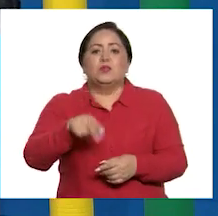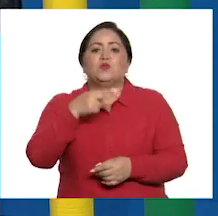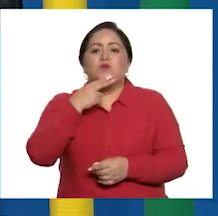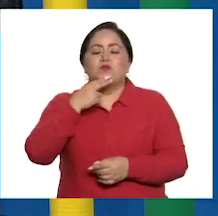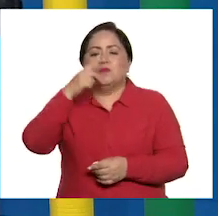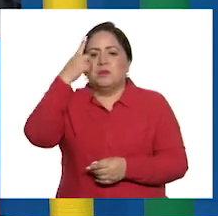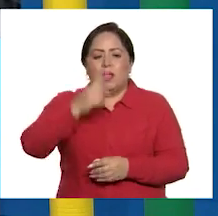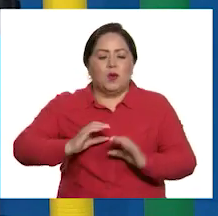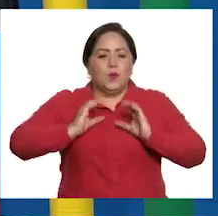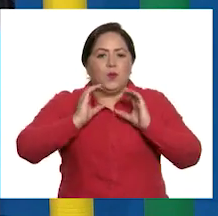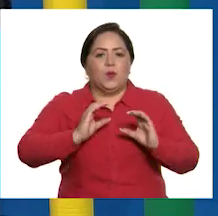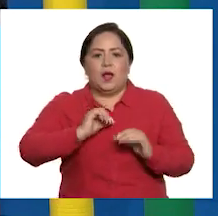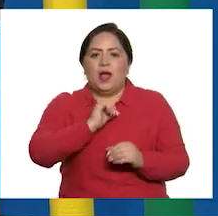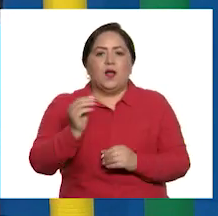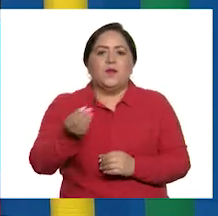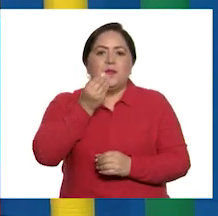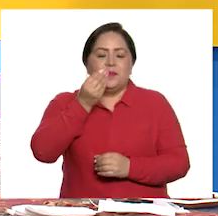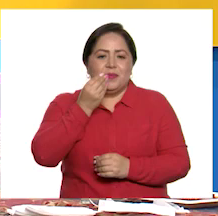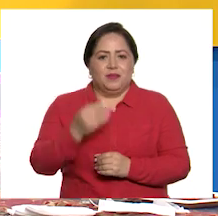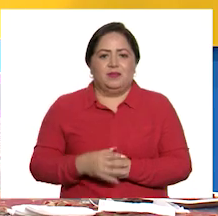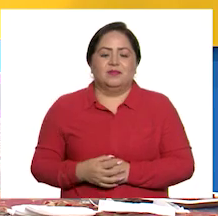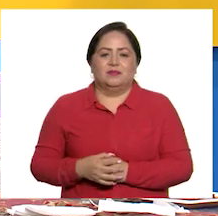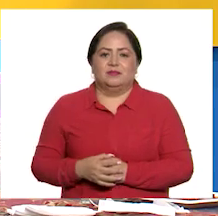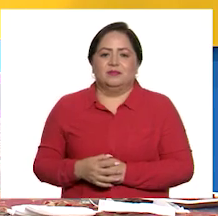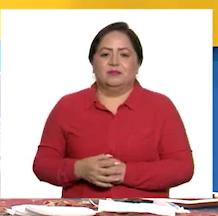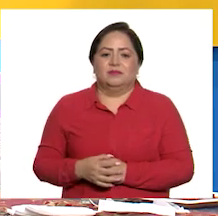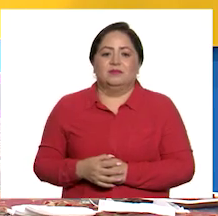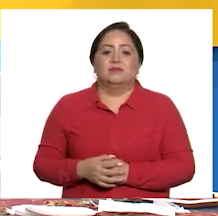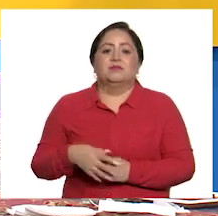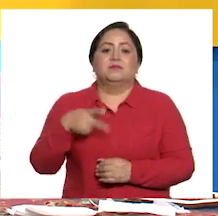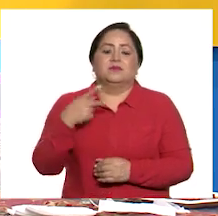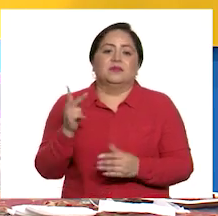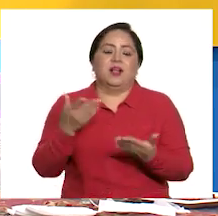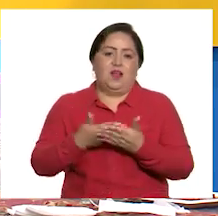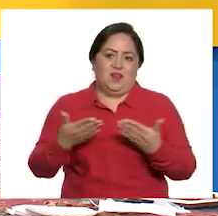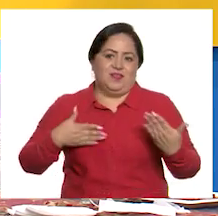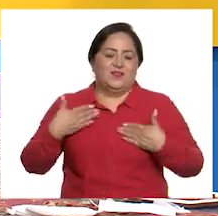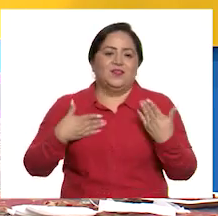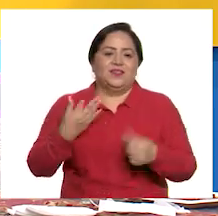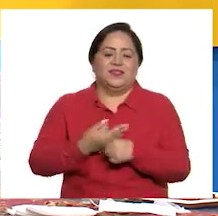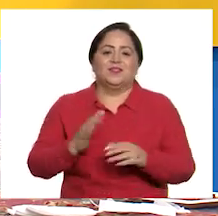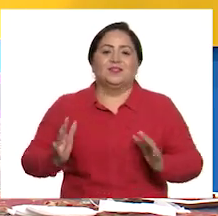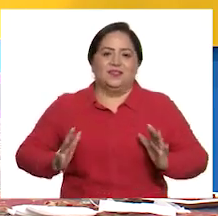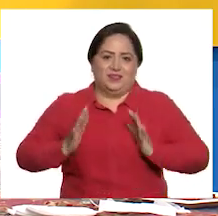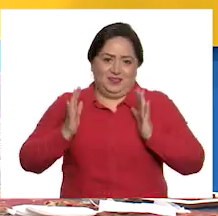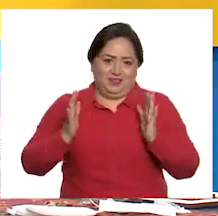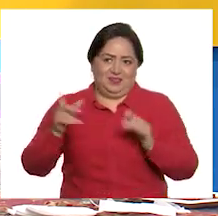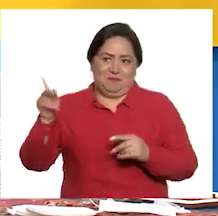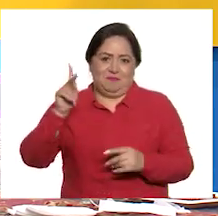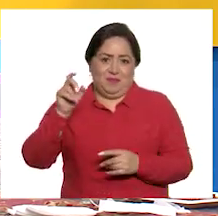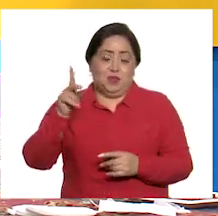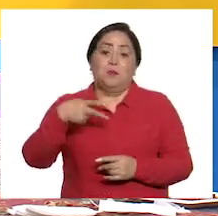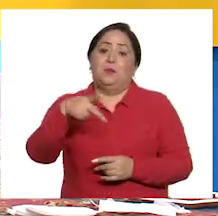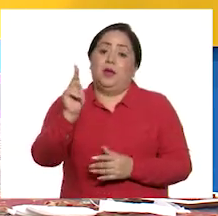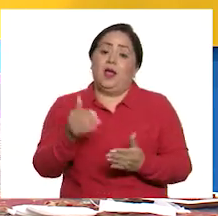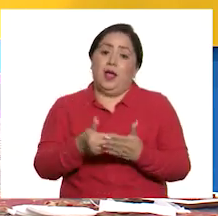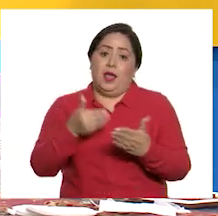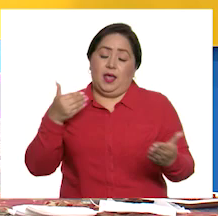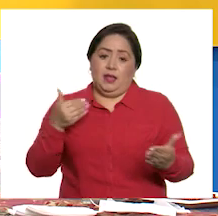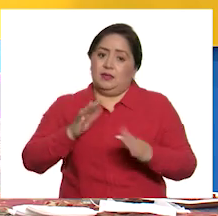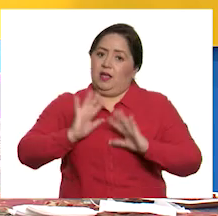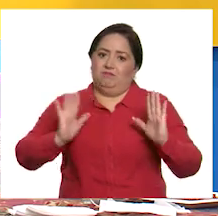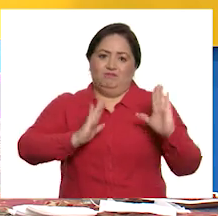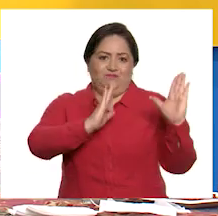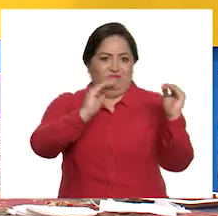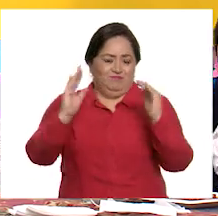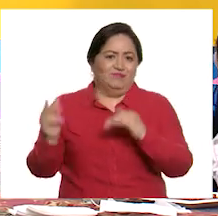para conservar los alimentos. Pues, ¿qué les parece si disfrutamos nuestra sorpresa del maestro Pedro? Pero antes, vamos a